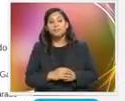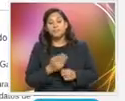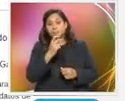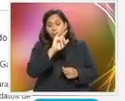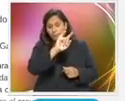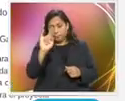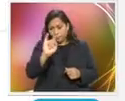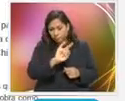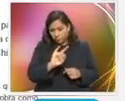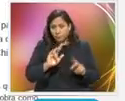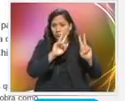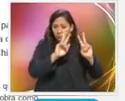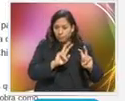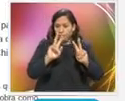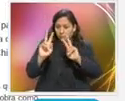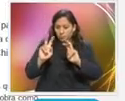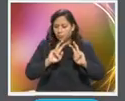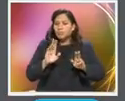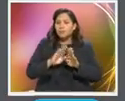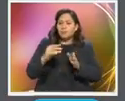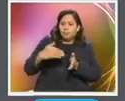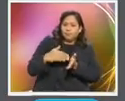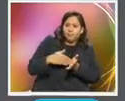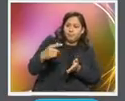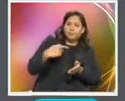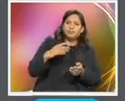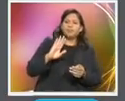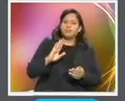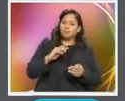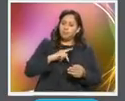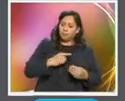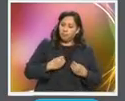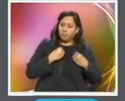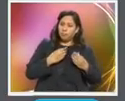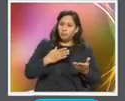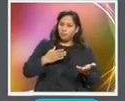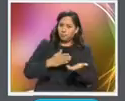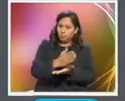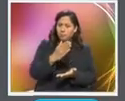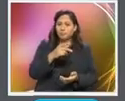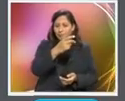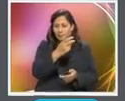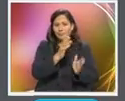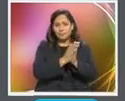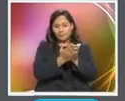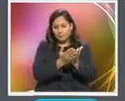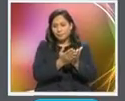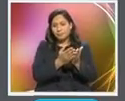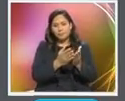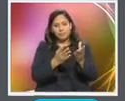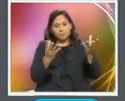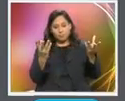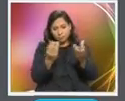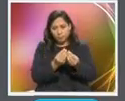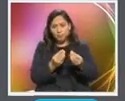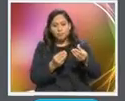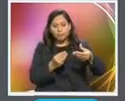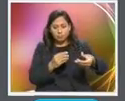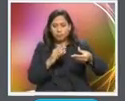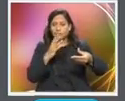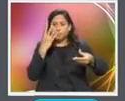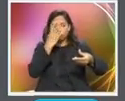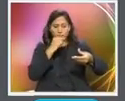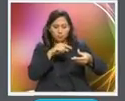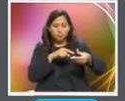justo casos distintos de estos espacios en los que el derecho digital se ve invadido, ¿no? Muy bien. Este libro es una compilación formidable. Internet en México, vienen